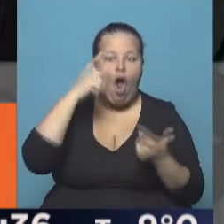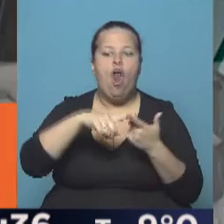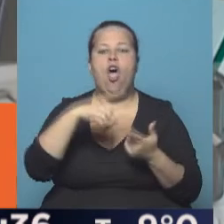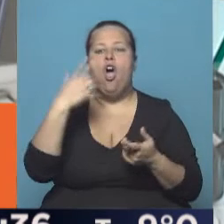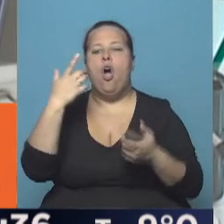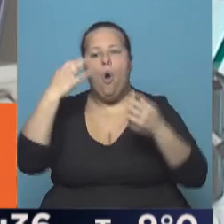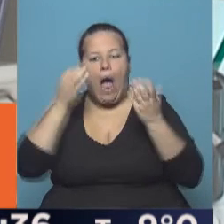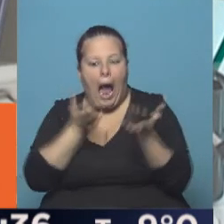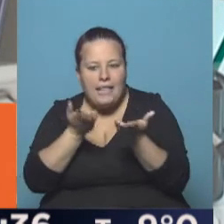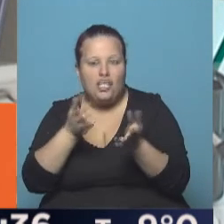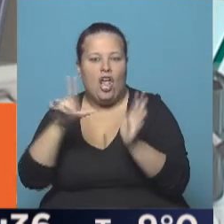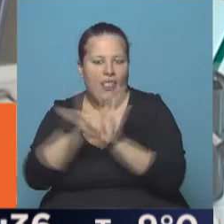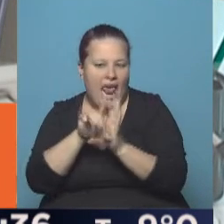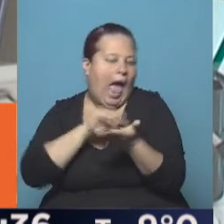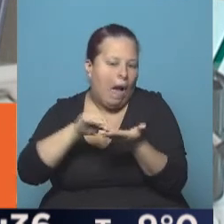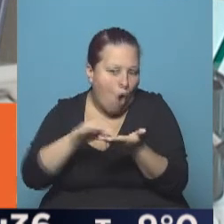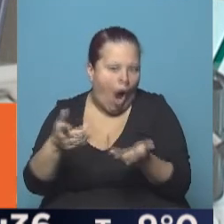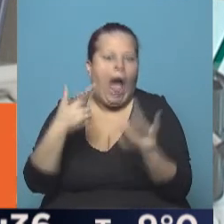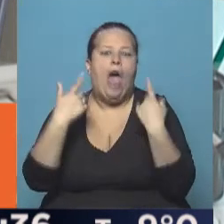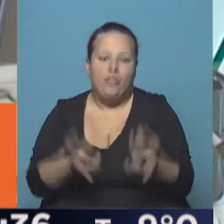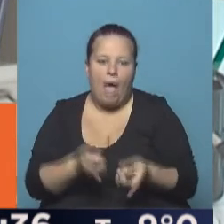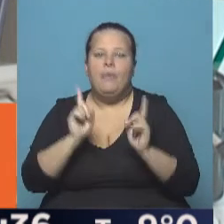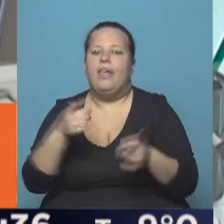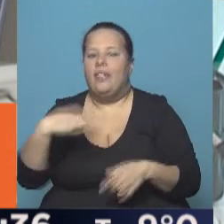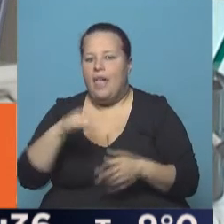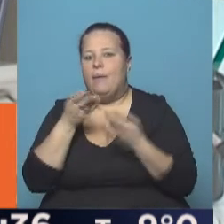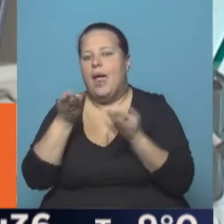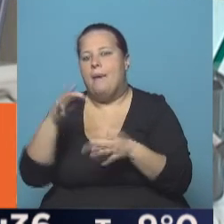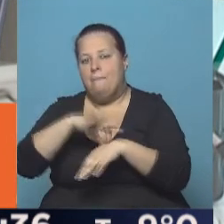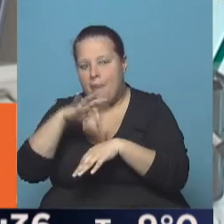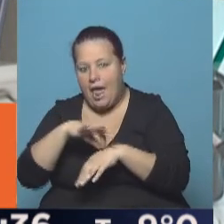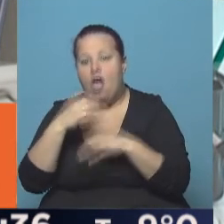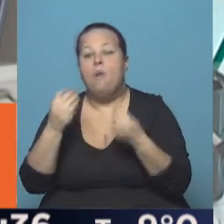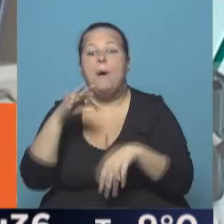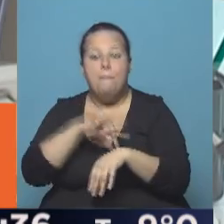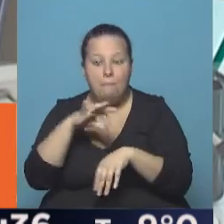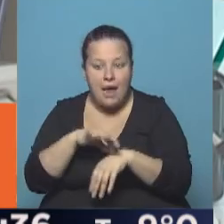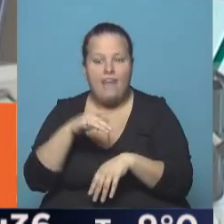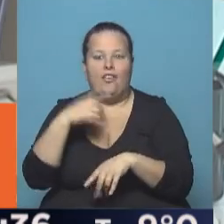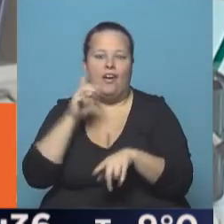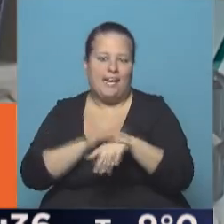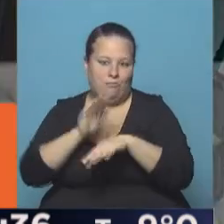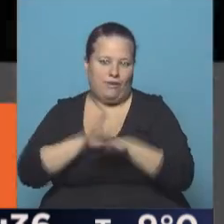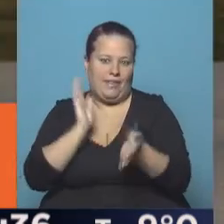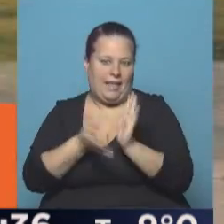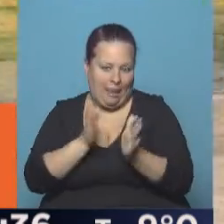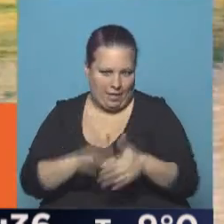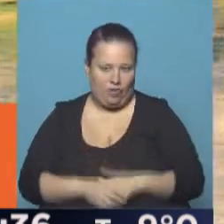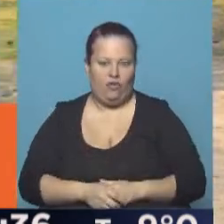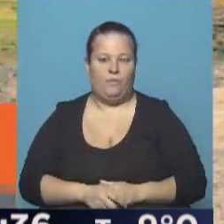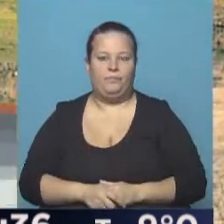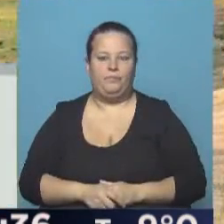un buen asesoramiento legal y tiene que haber, por supuesto, un asesoramiento médico, porque el médico es el que lleva adelante el tratamiento.